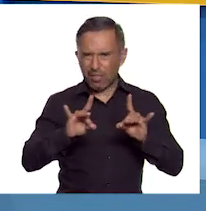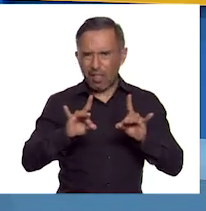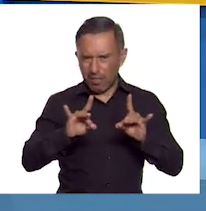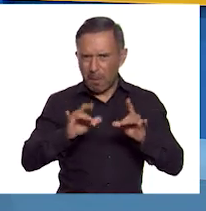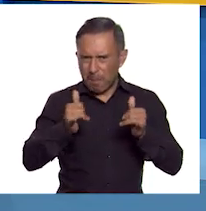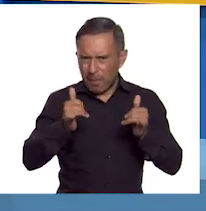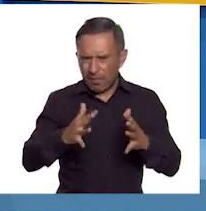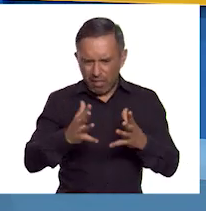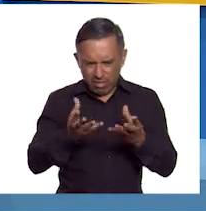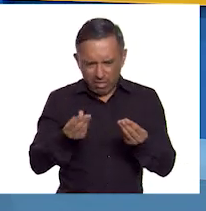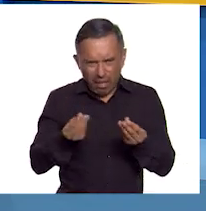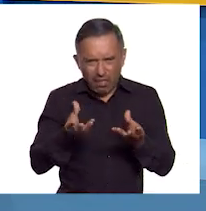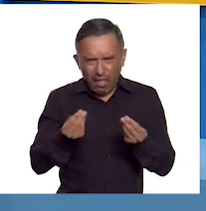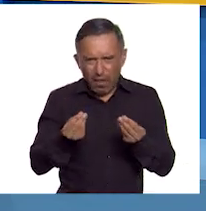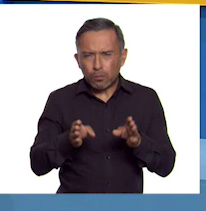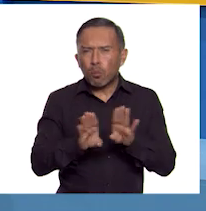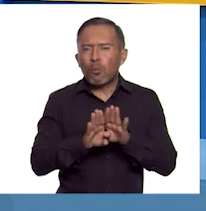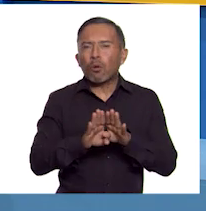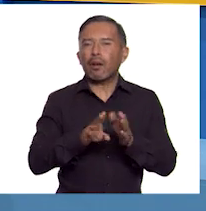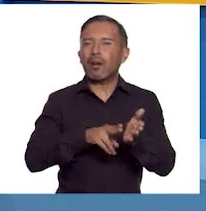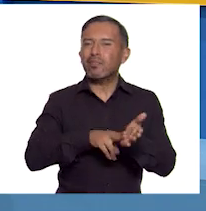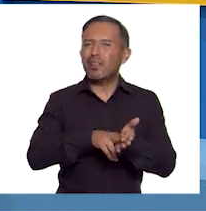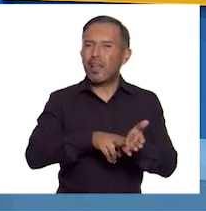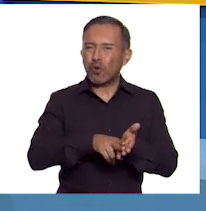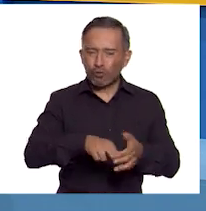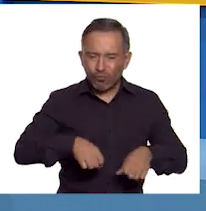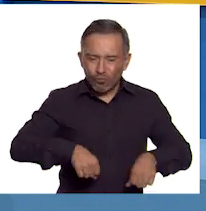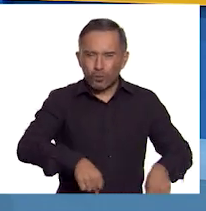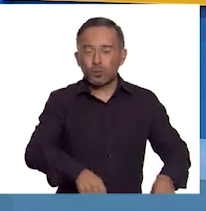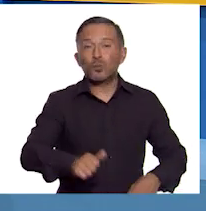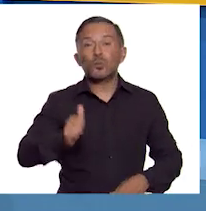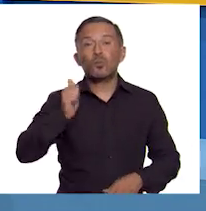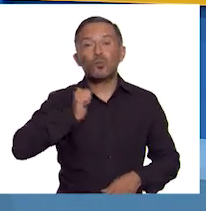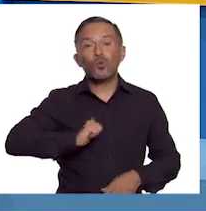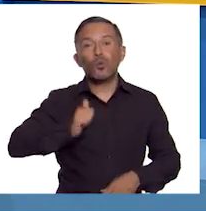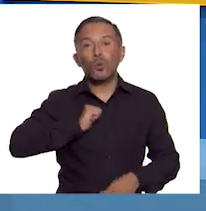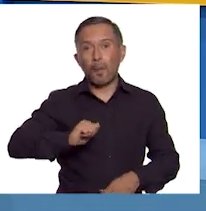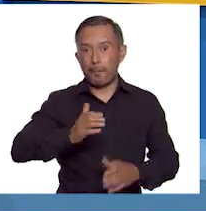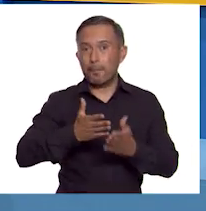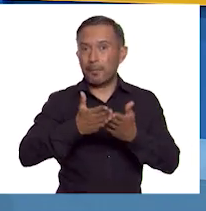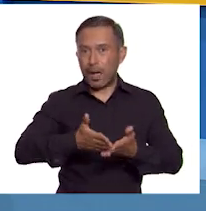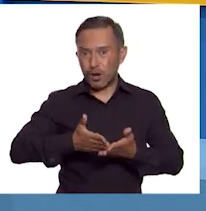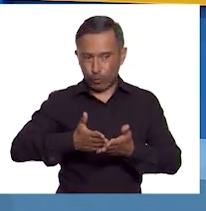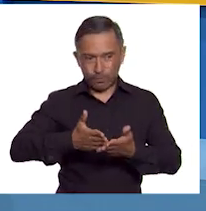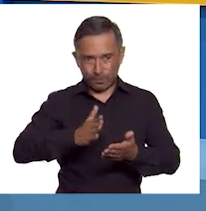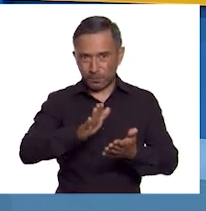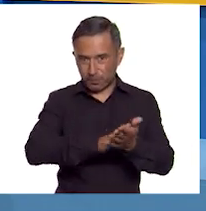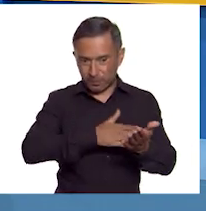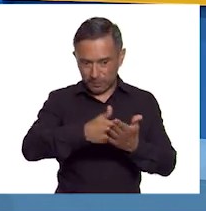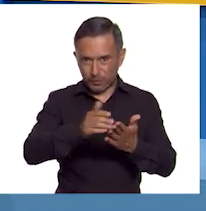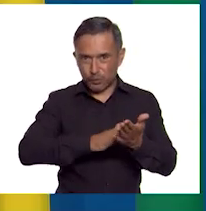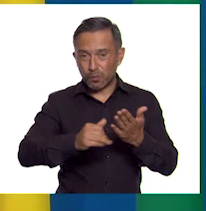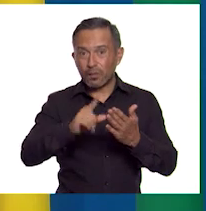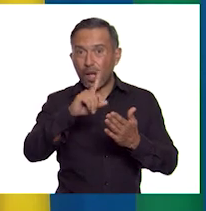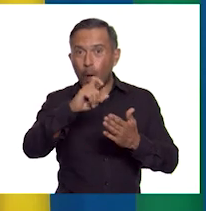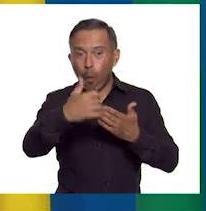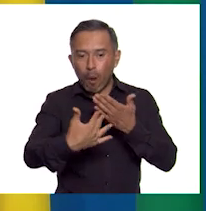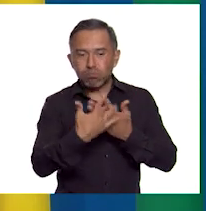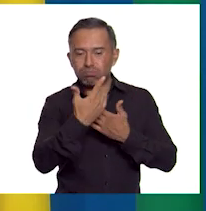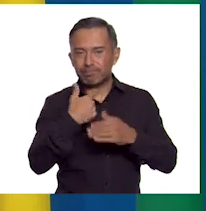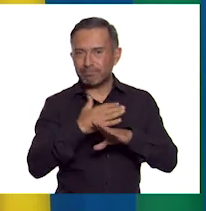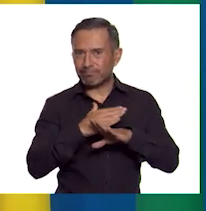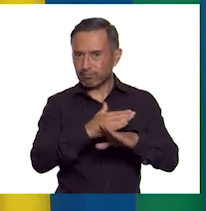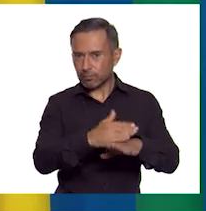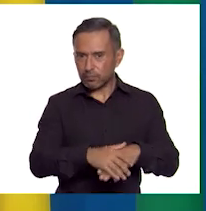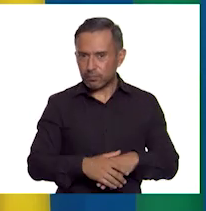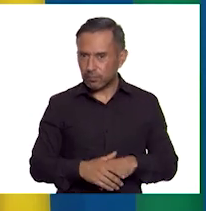viscosa, parecida al chapopote que se untaba entre las maderas de un barco para evitar que entrara el agua. Entonces,